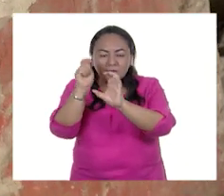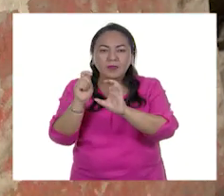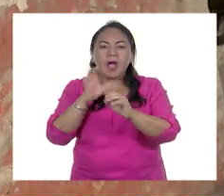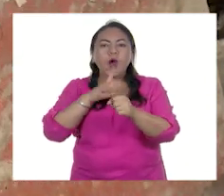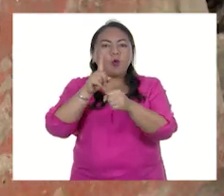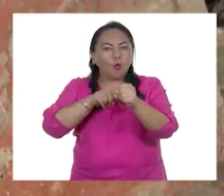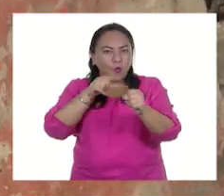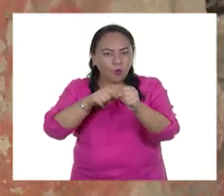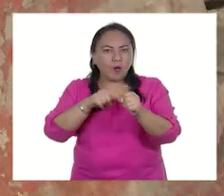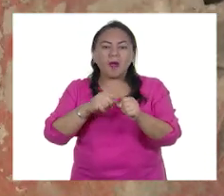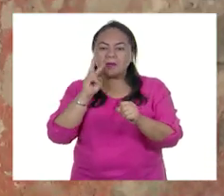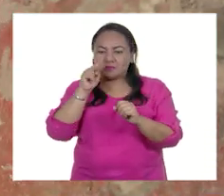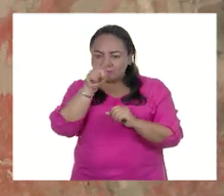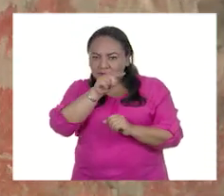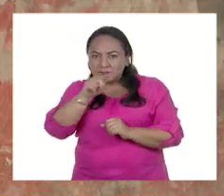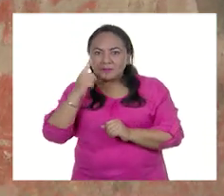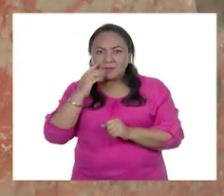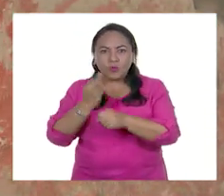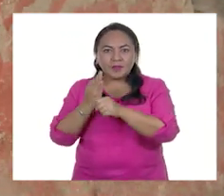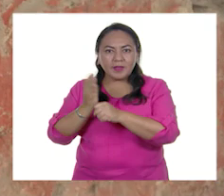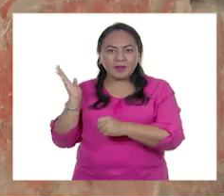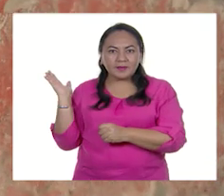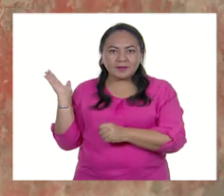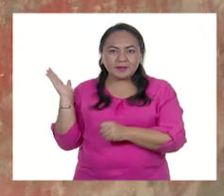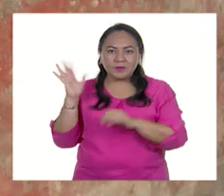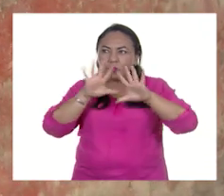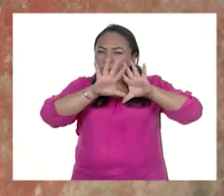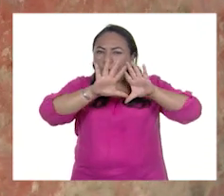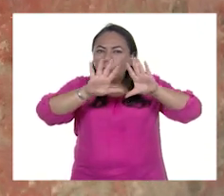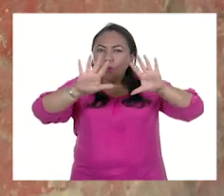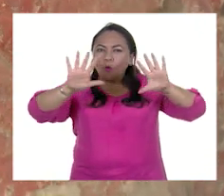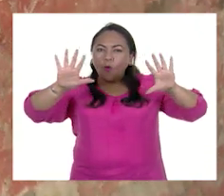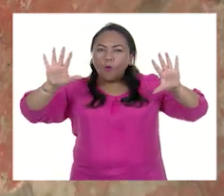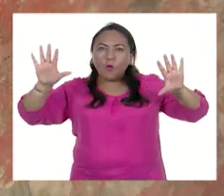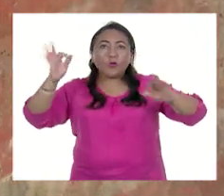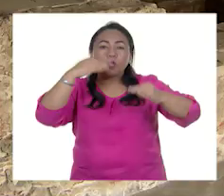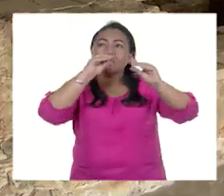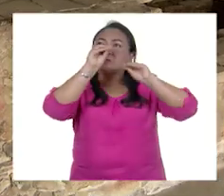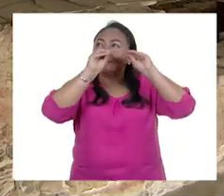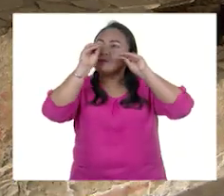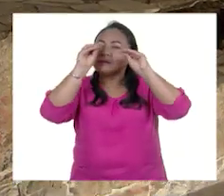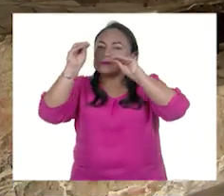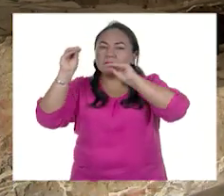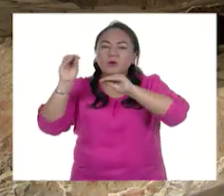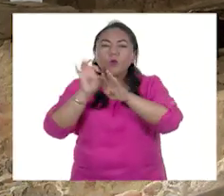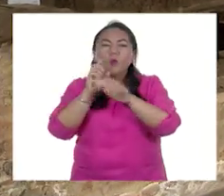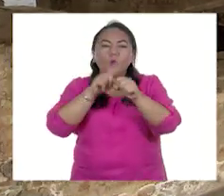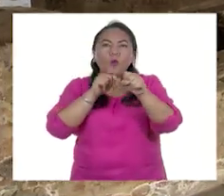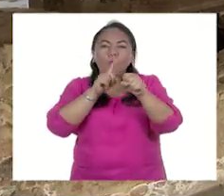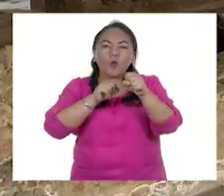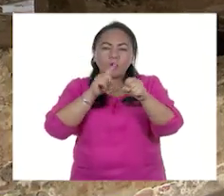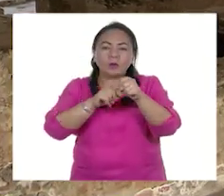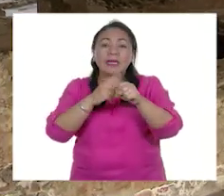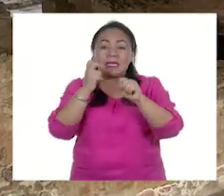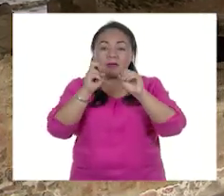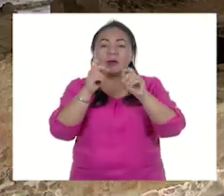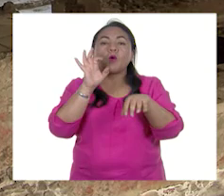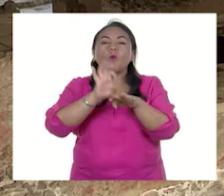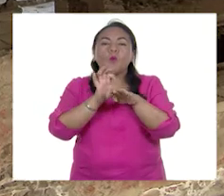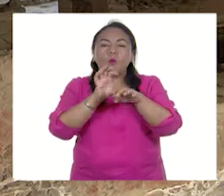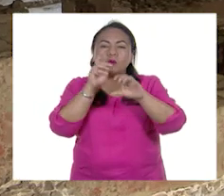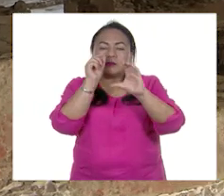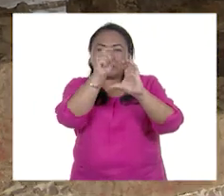tenían también pintura mural. Todo el recinto estaba decorado, y estos relieves